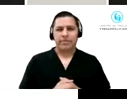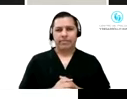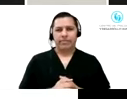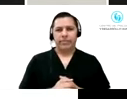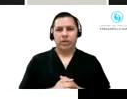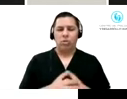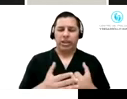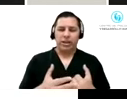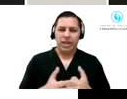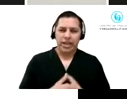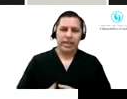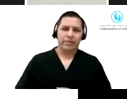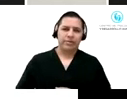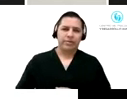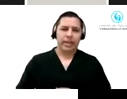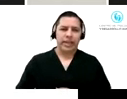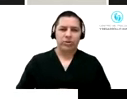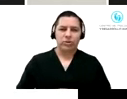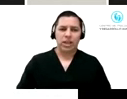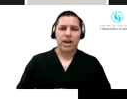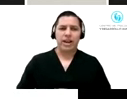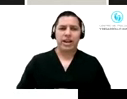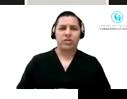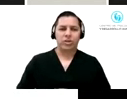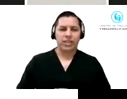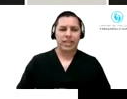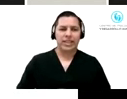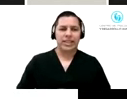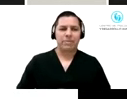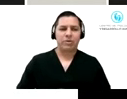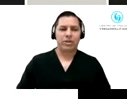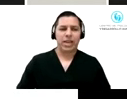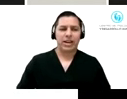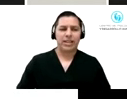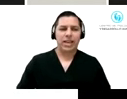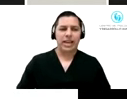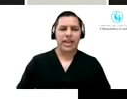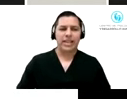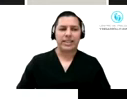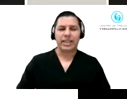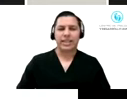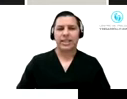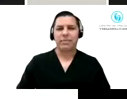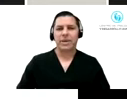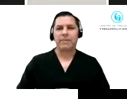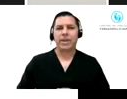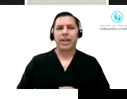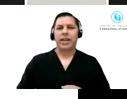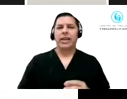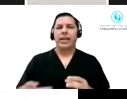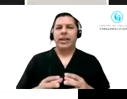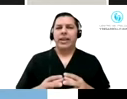Ahora bien, como el tema de género es un tema de relaciones, quisiera preguntarles ahí en el chat